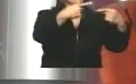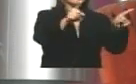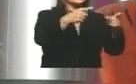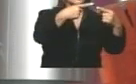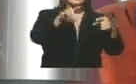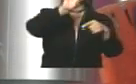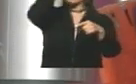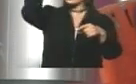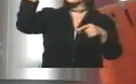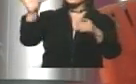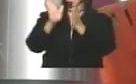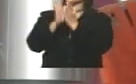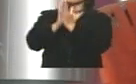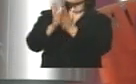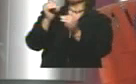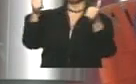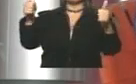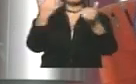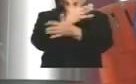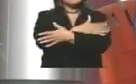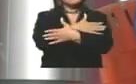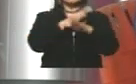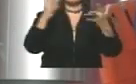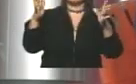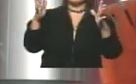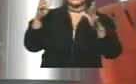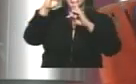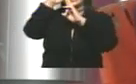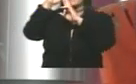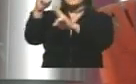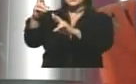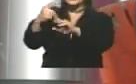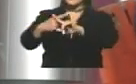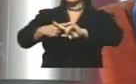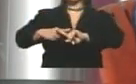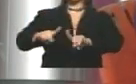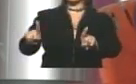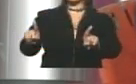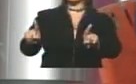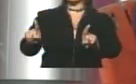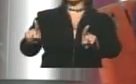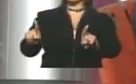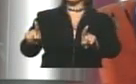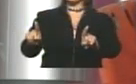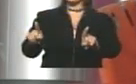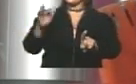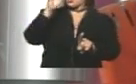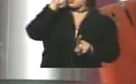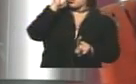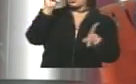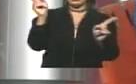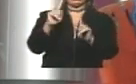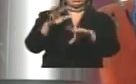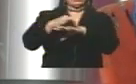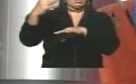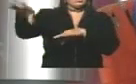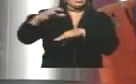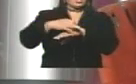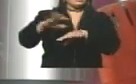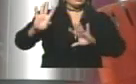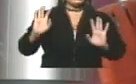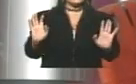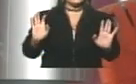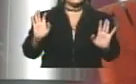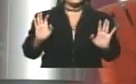una connotación artística, tiene unas visiones correspondientes. Y que puedes hacer incluso, yo no soy tan purista de que tú no puedes hacer adaptaciones con lo nuestro.